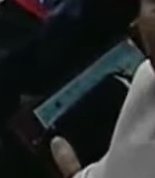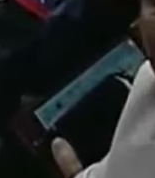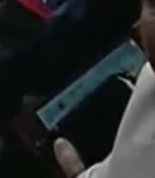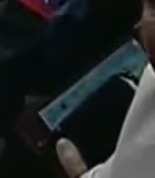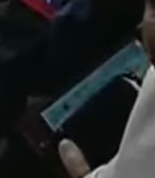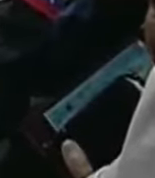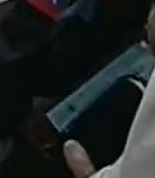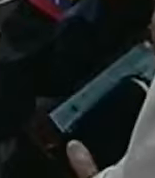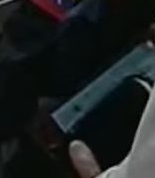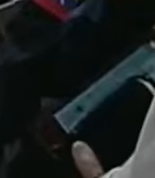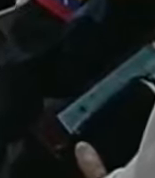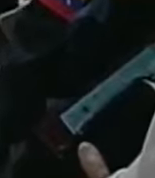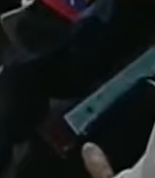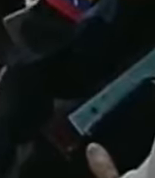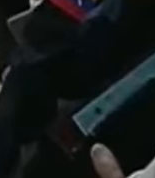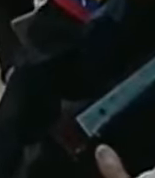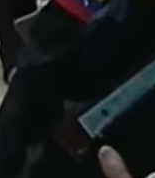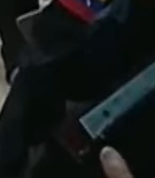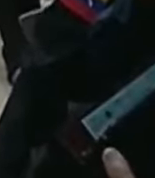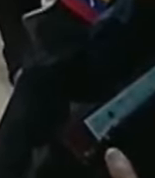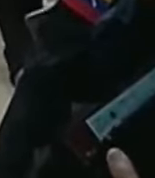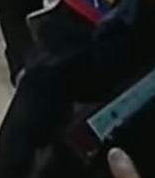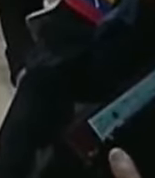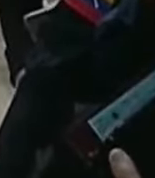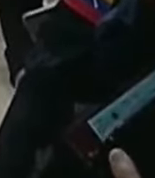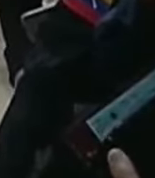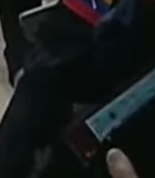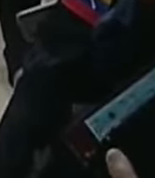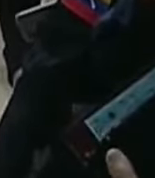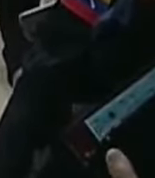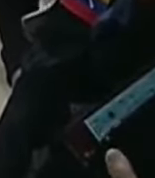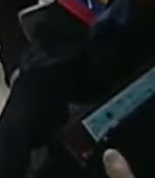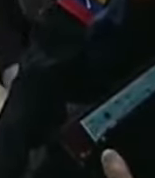estaba justamente a que el documento, el Plan de la Patria